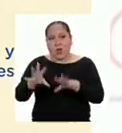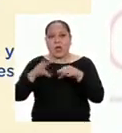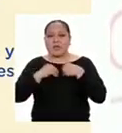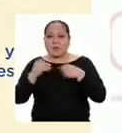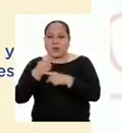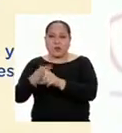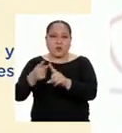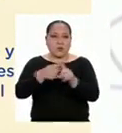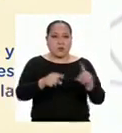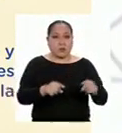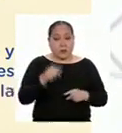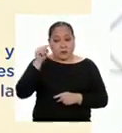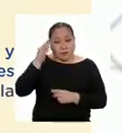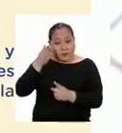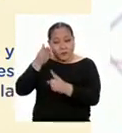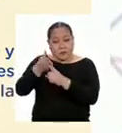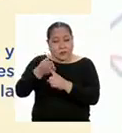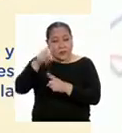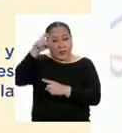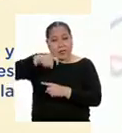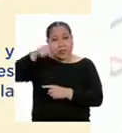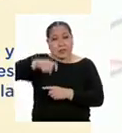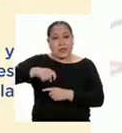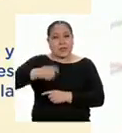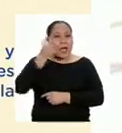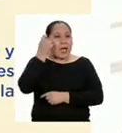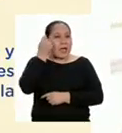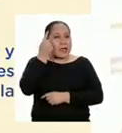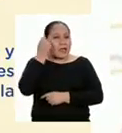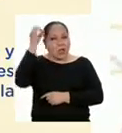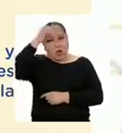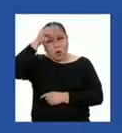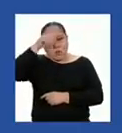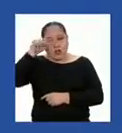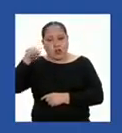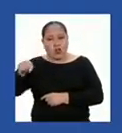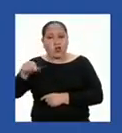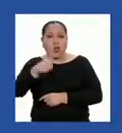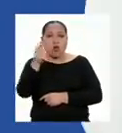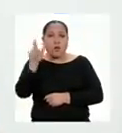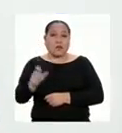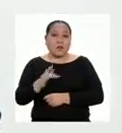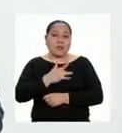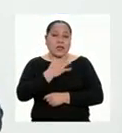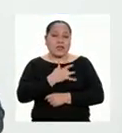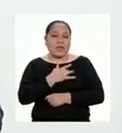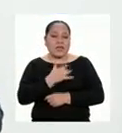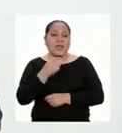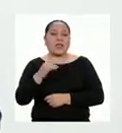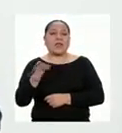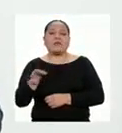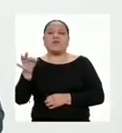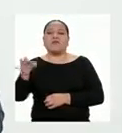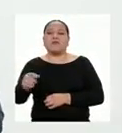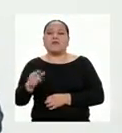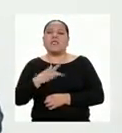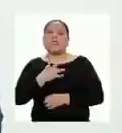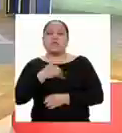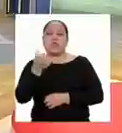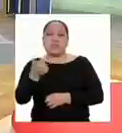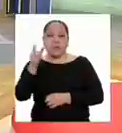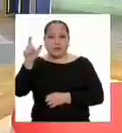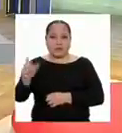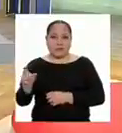es necesario comprender el punto de vista de la otra persona, ponerse en su lugar. ¿Te suena algo que ya